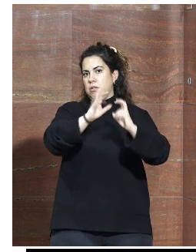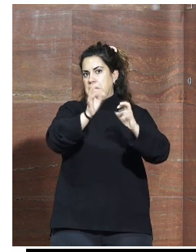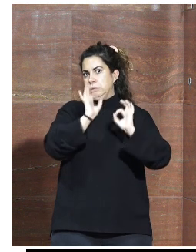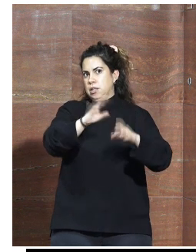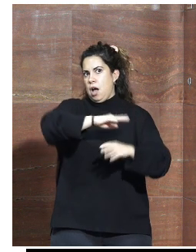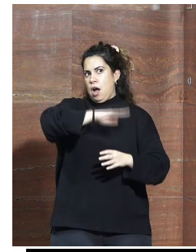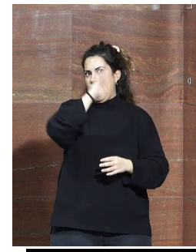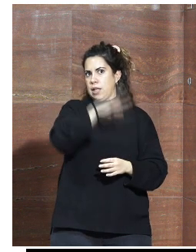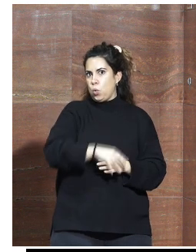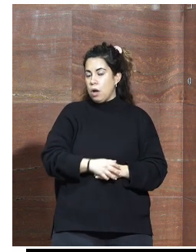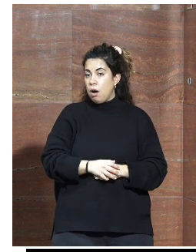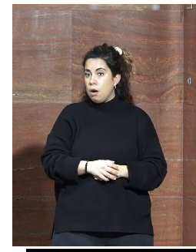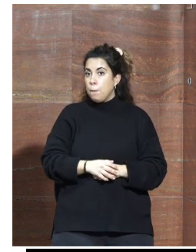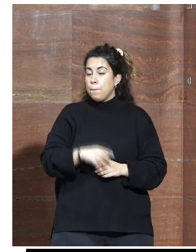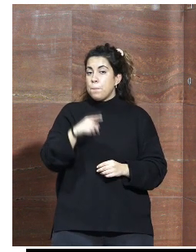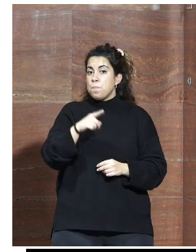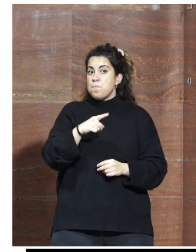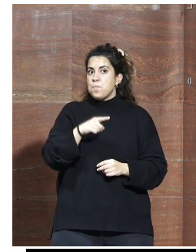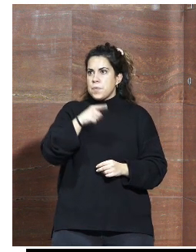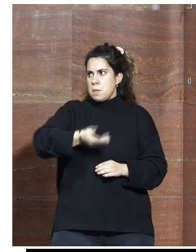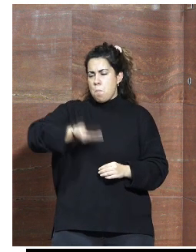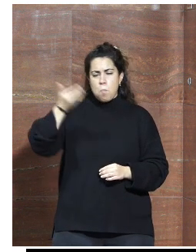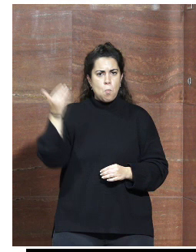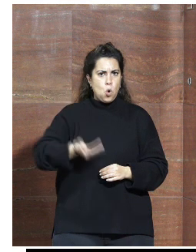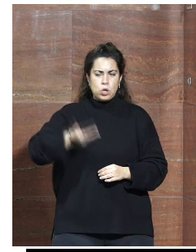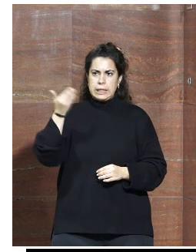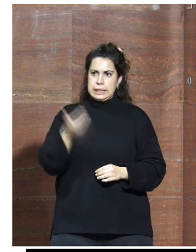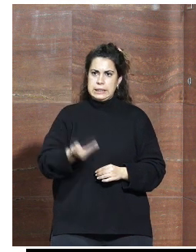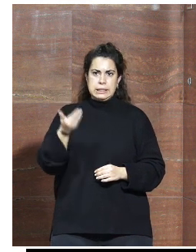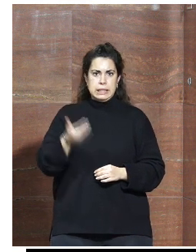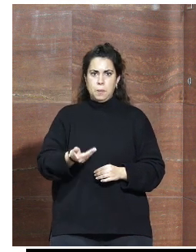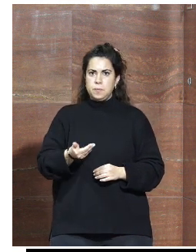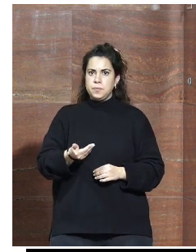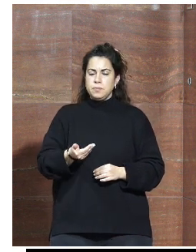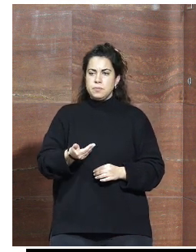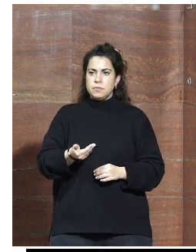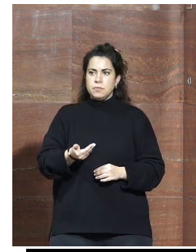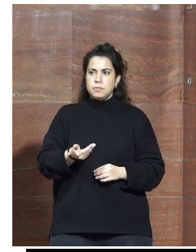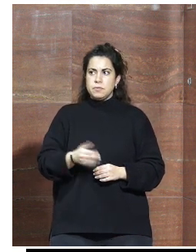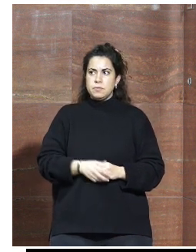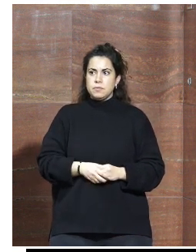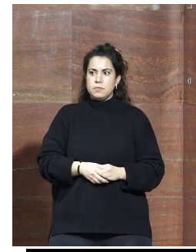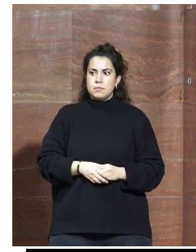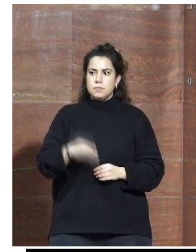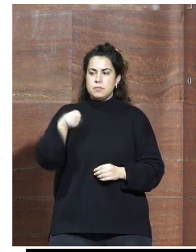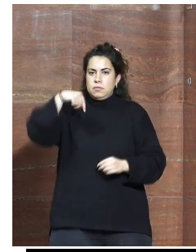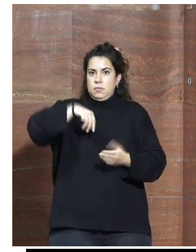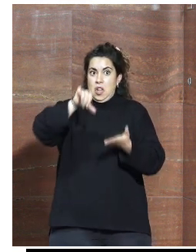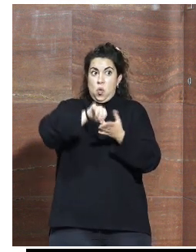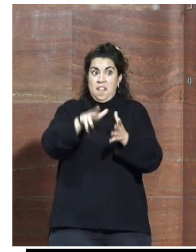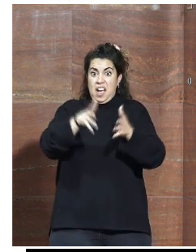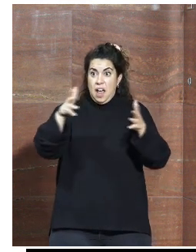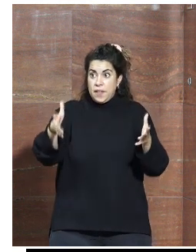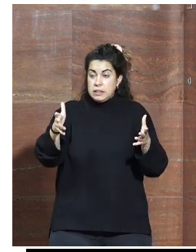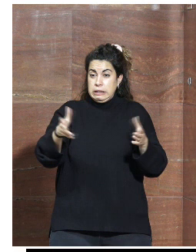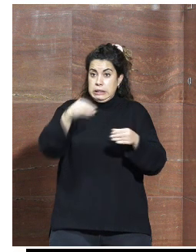Cataluña, ¿no? Que es un elemento importantísimo, vamos, dentro desde luego en las grandes ciudades con sus